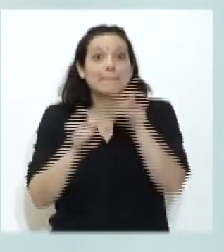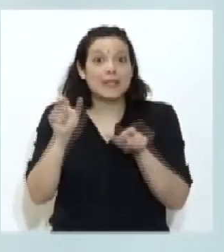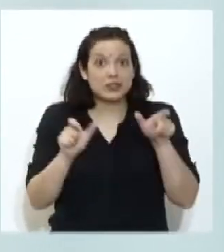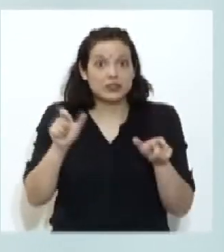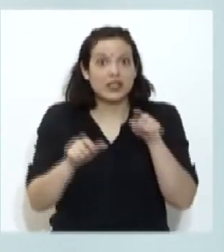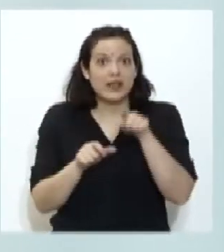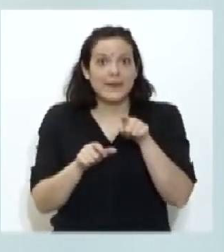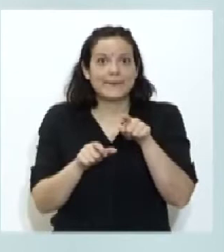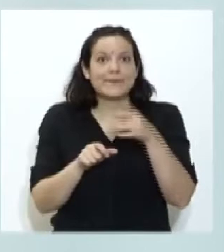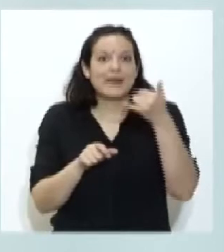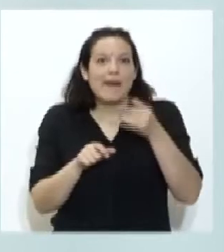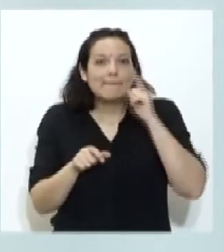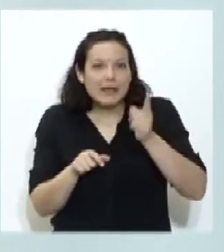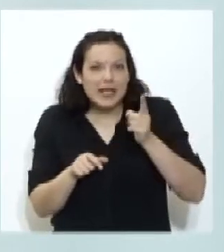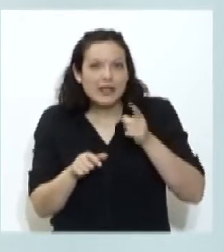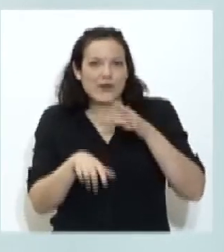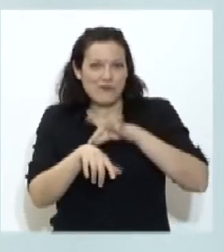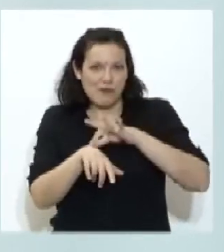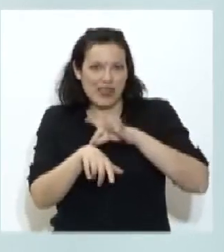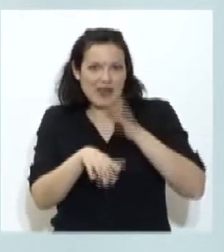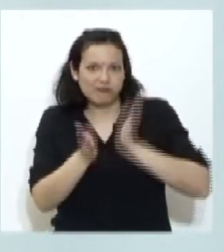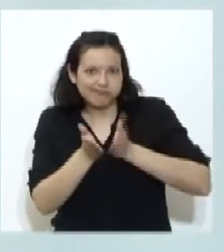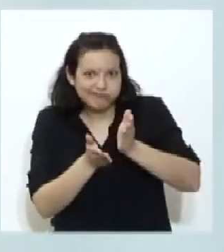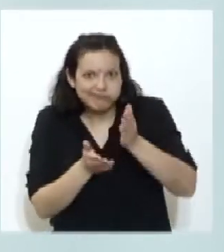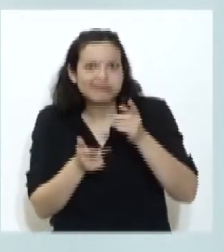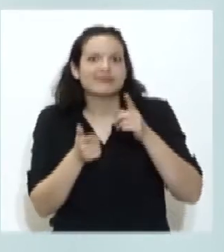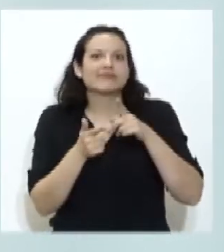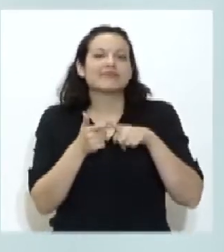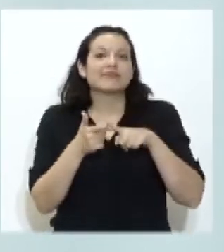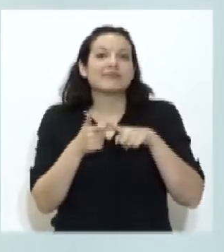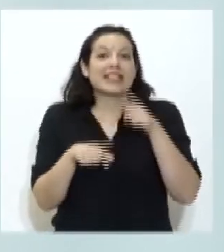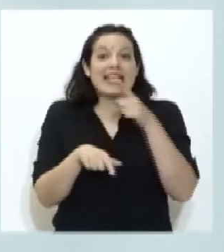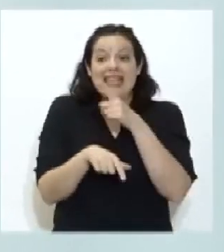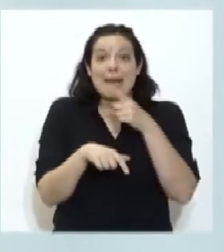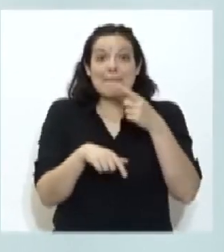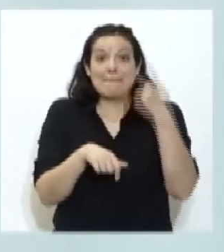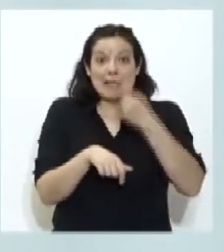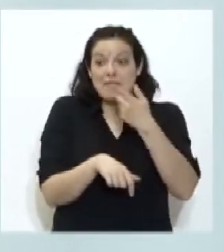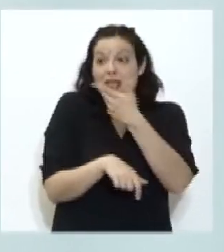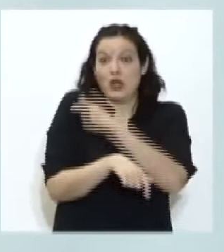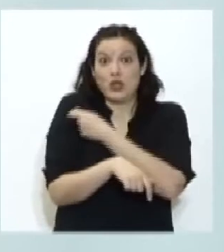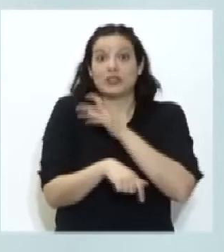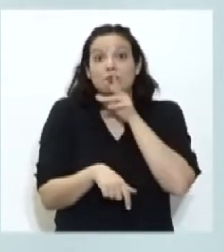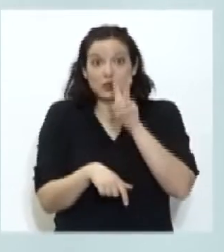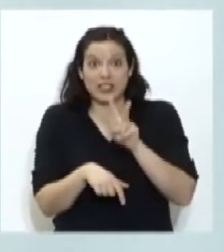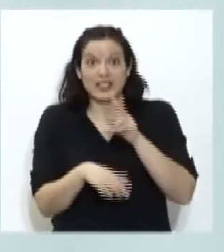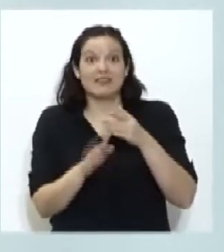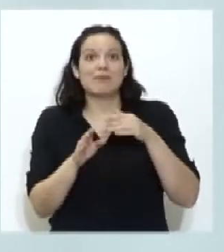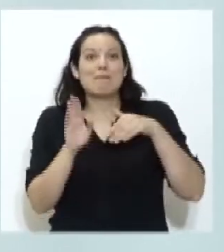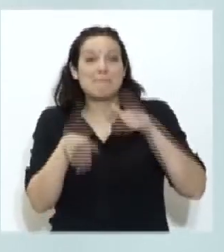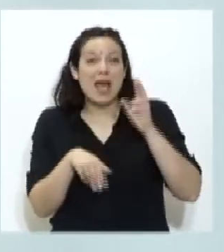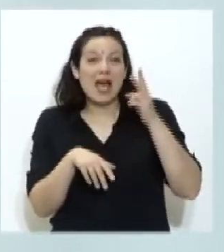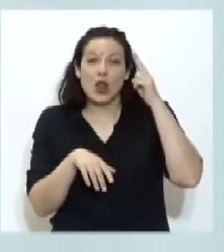sean de riesgo que tengan el intervalo desde la primera dosis de sputnik más largo si más de 90 días